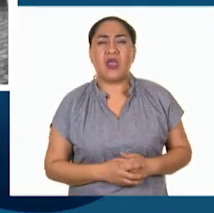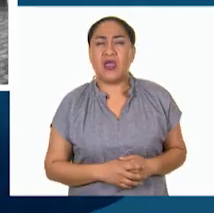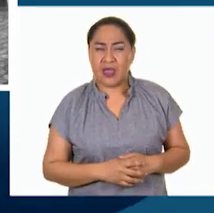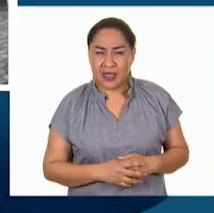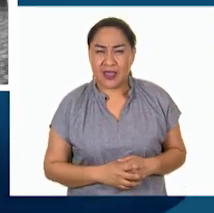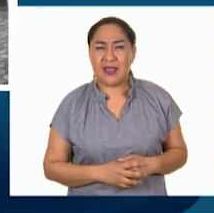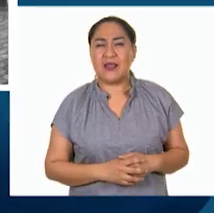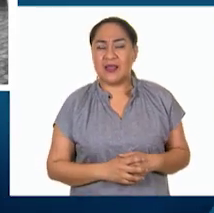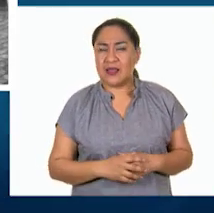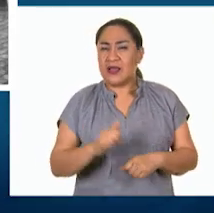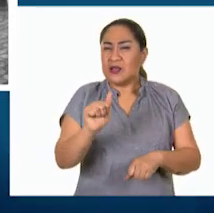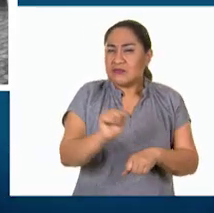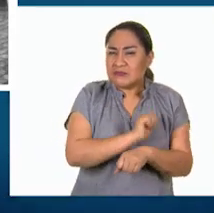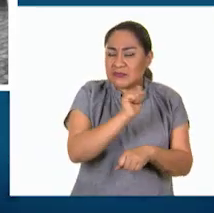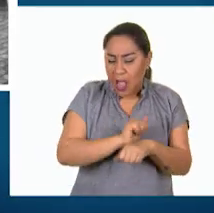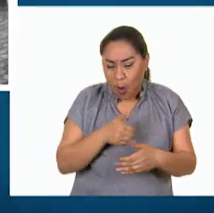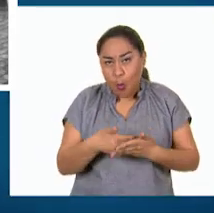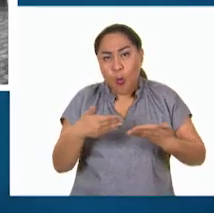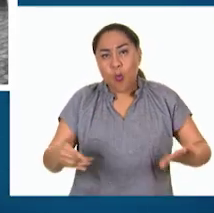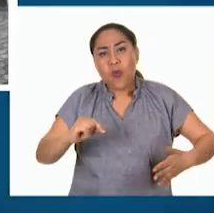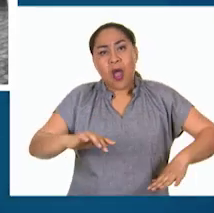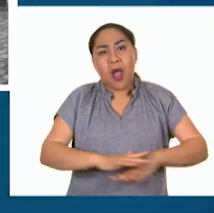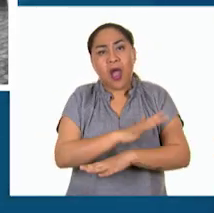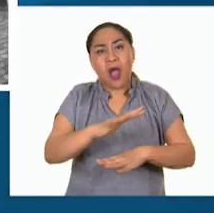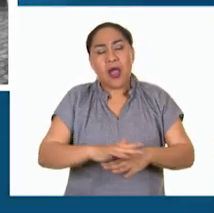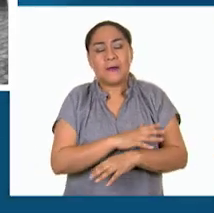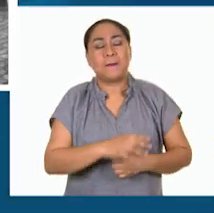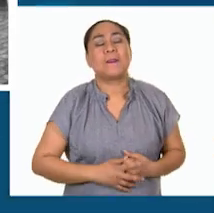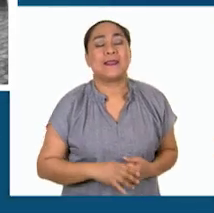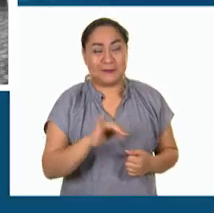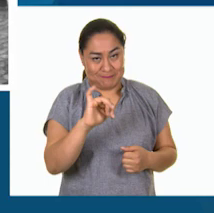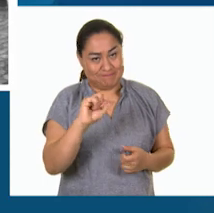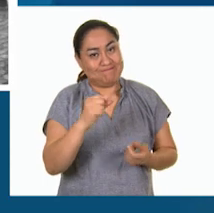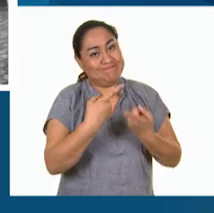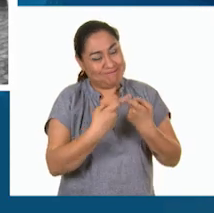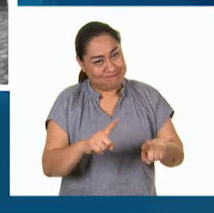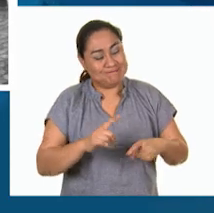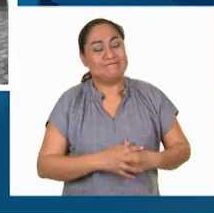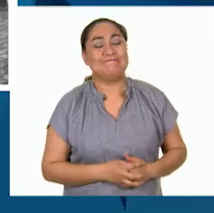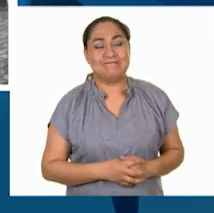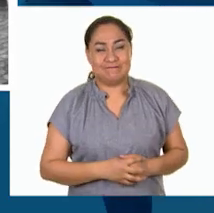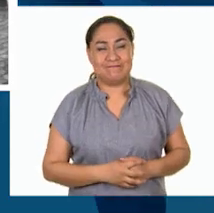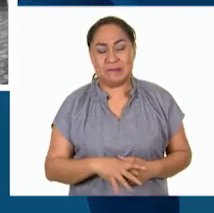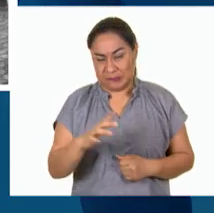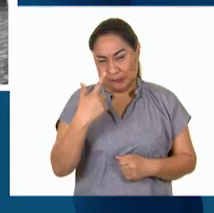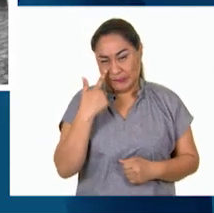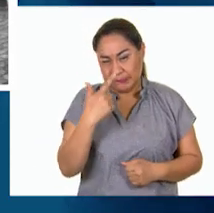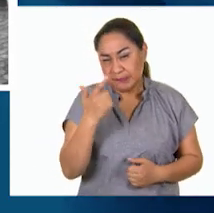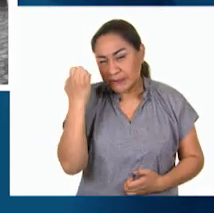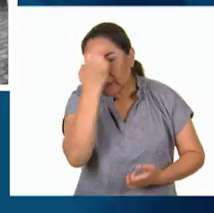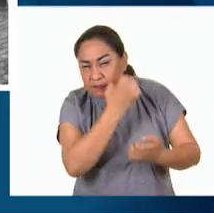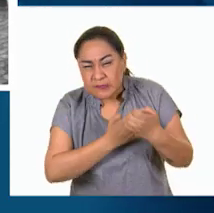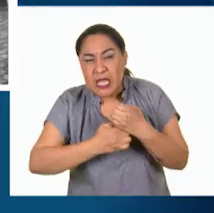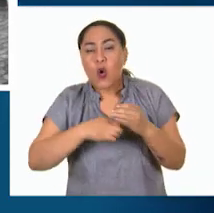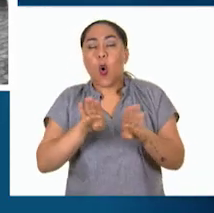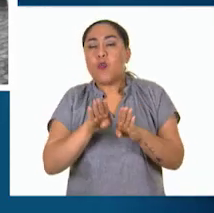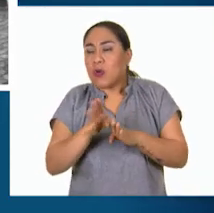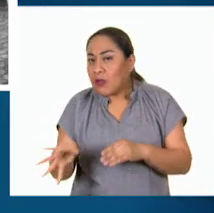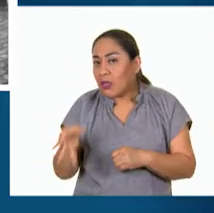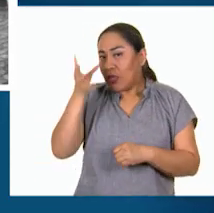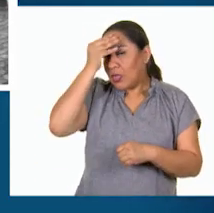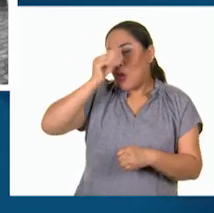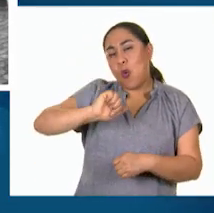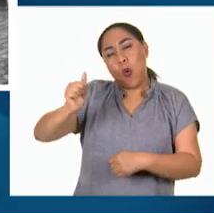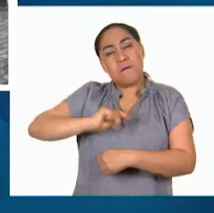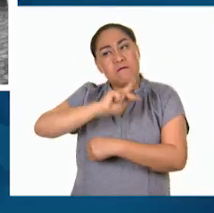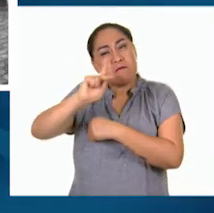los automóviles actuales! Sí, son muy diferentes. Y mira, Al analizar la influencia extranjera, no podemos dejar de